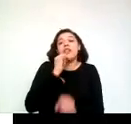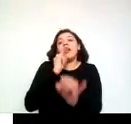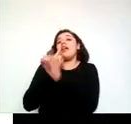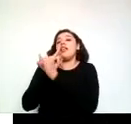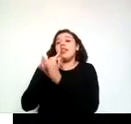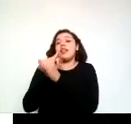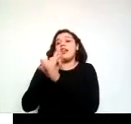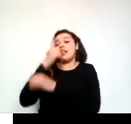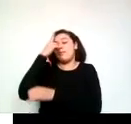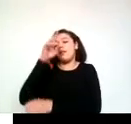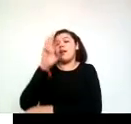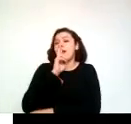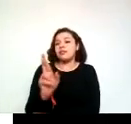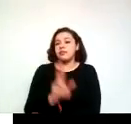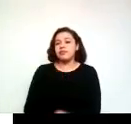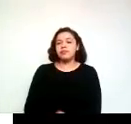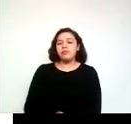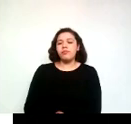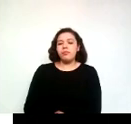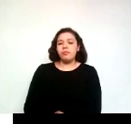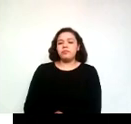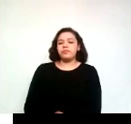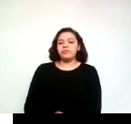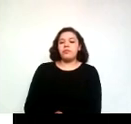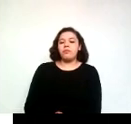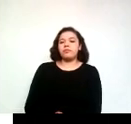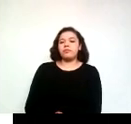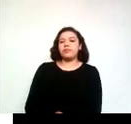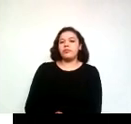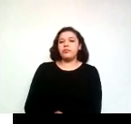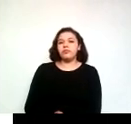herramientas digitales. La siguiente, por favor.